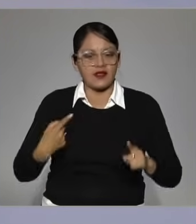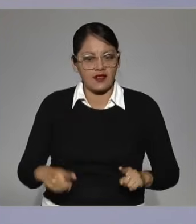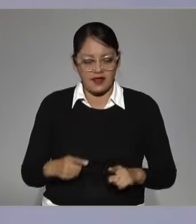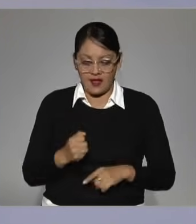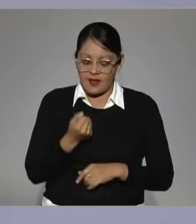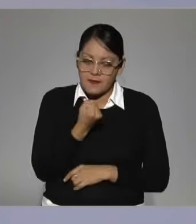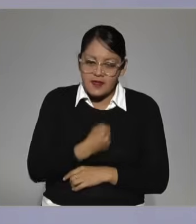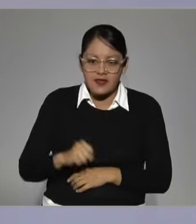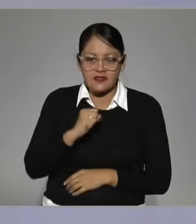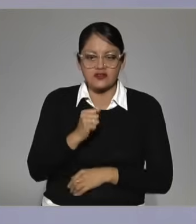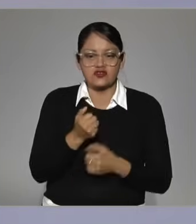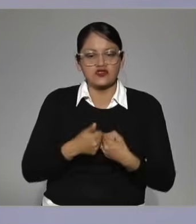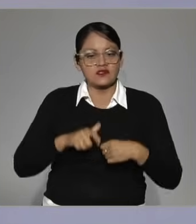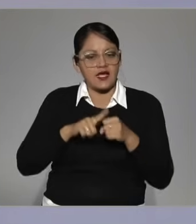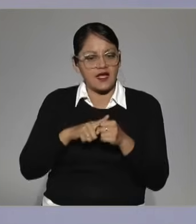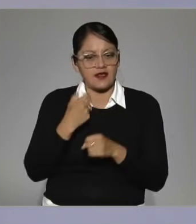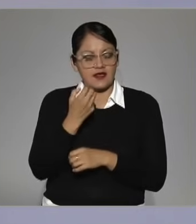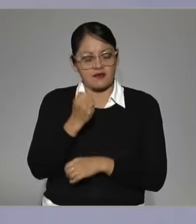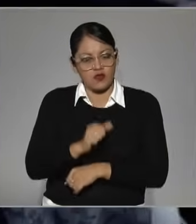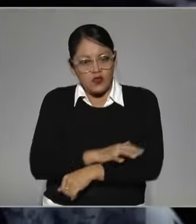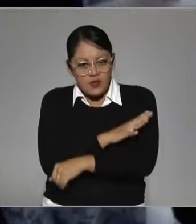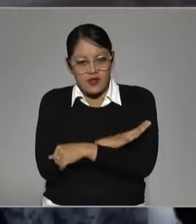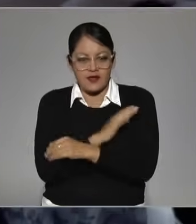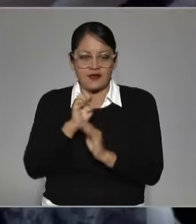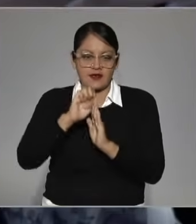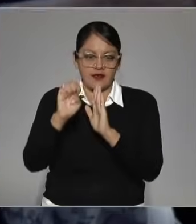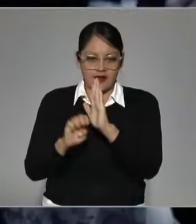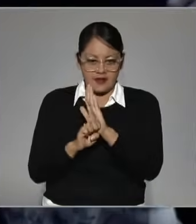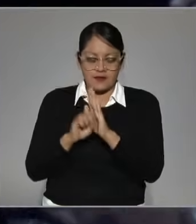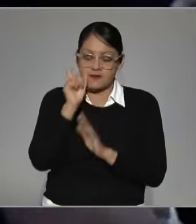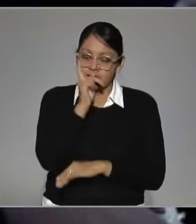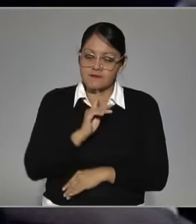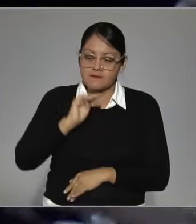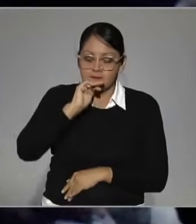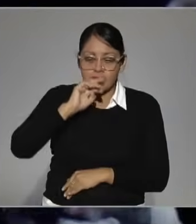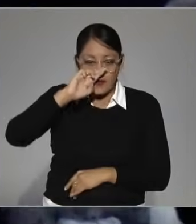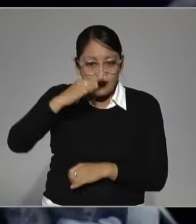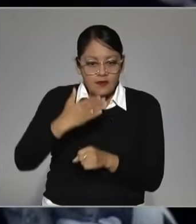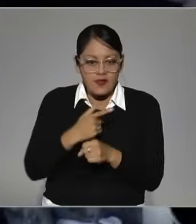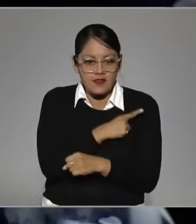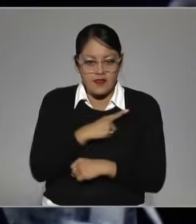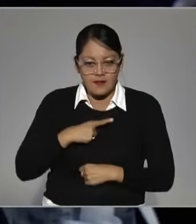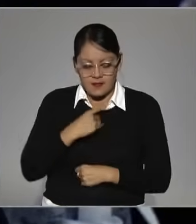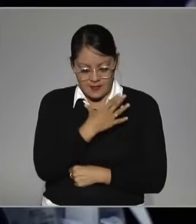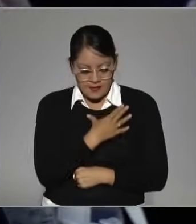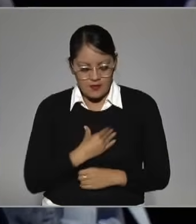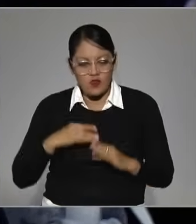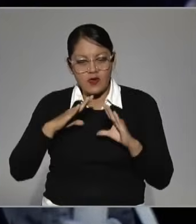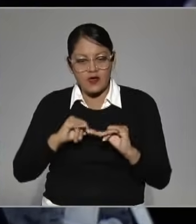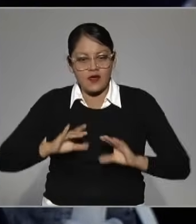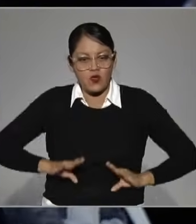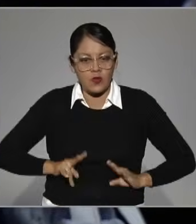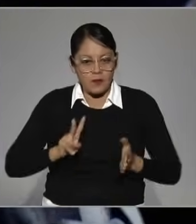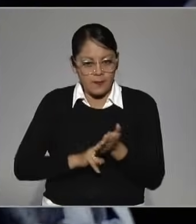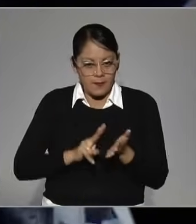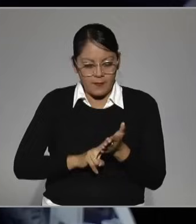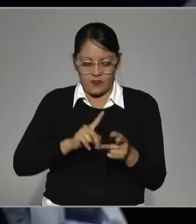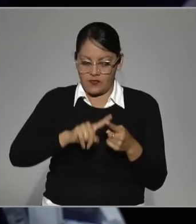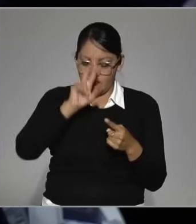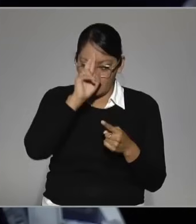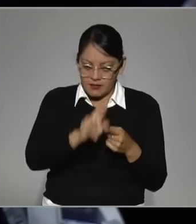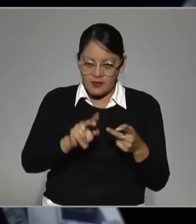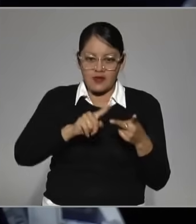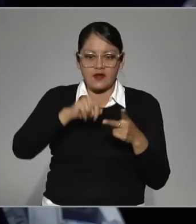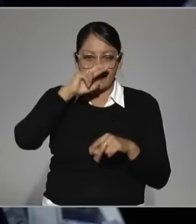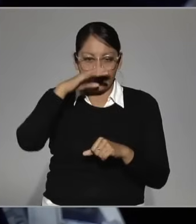emocionales y éticas. Los padres tienen la responsabilidad de inculcar en sus hijos valores como el respeto, la